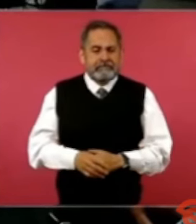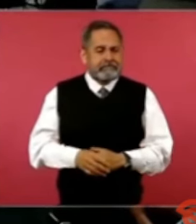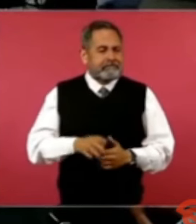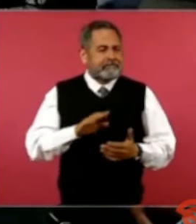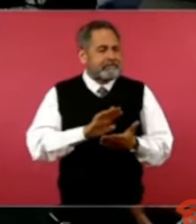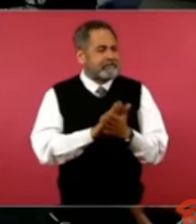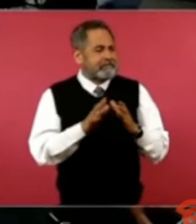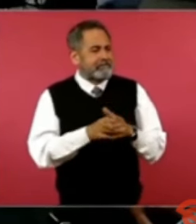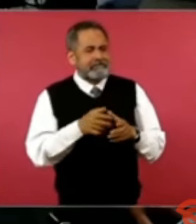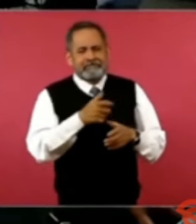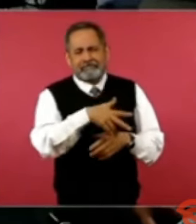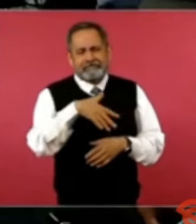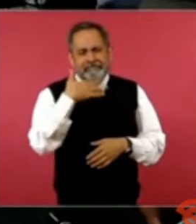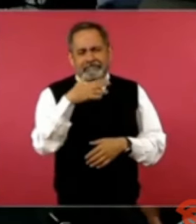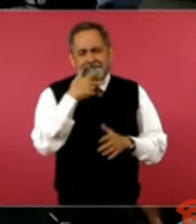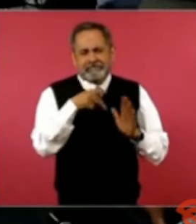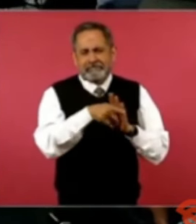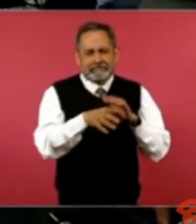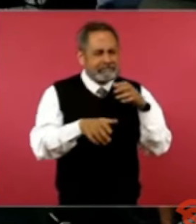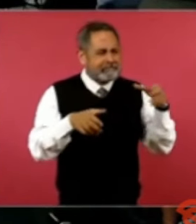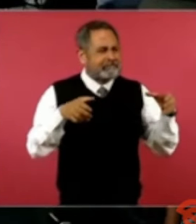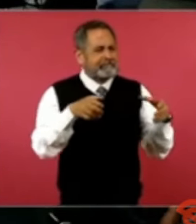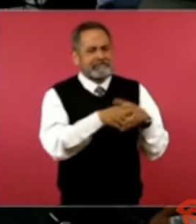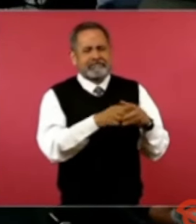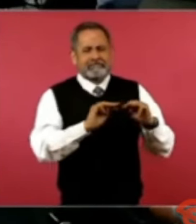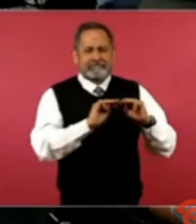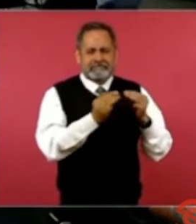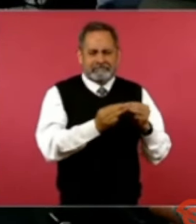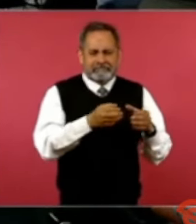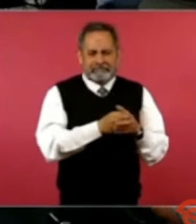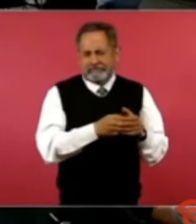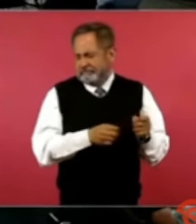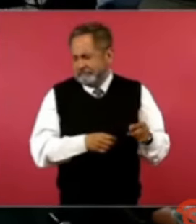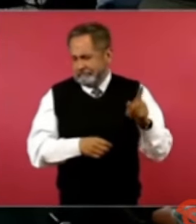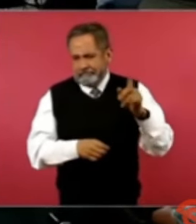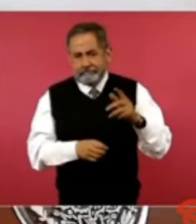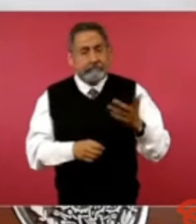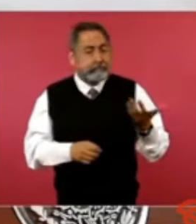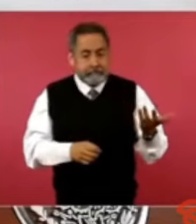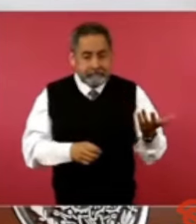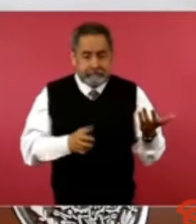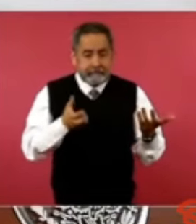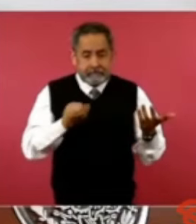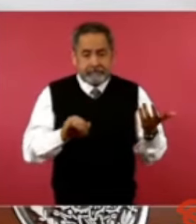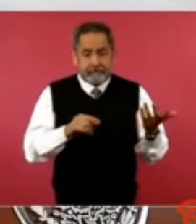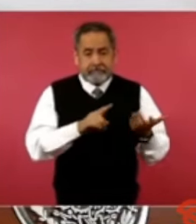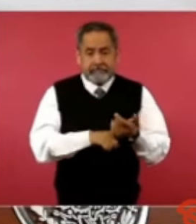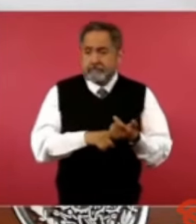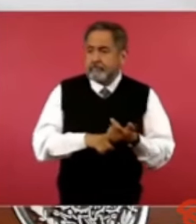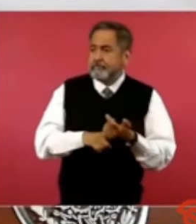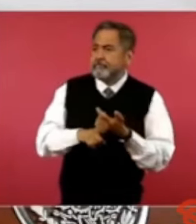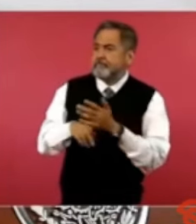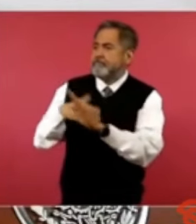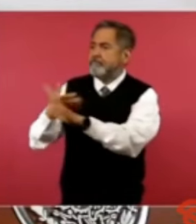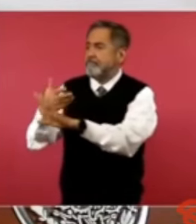del periodismo porque era la forma de sacar